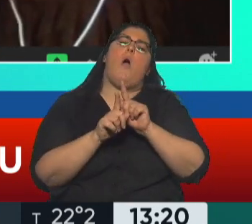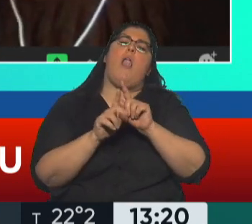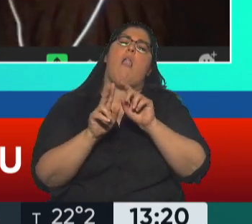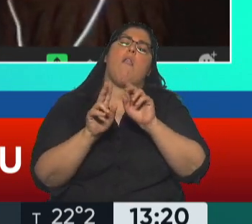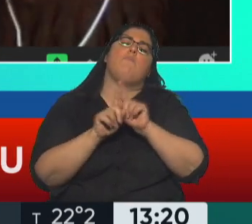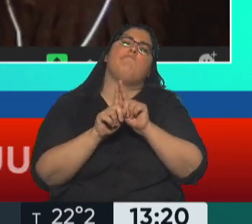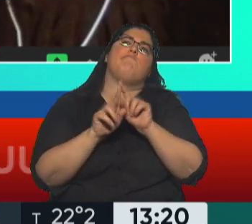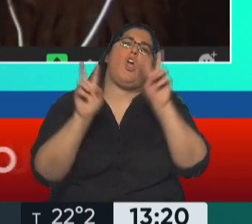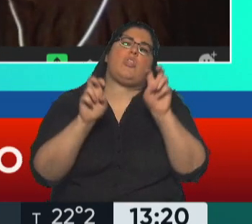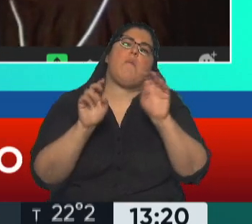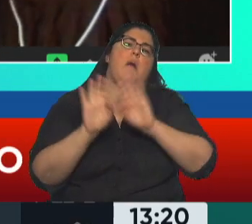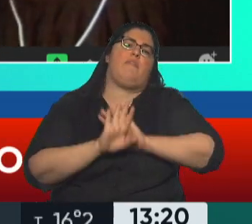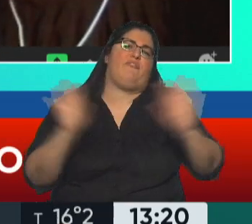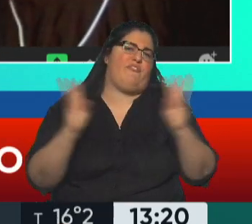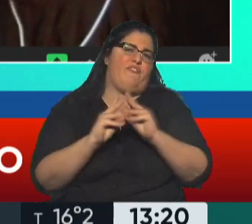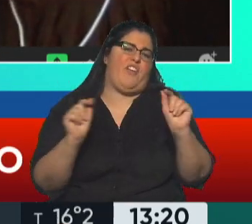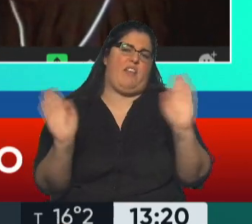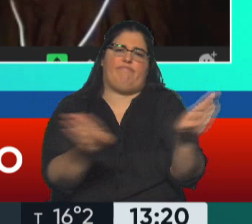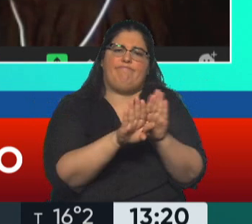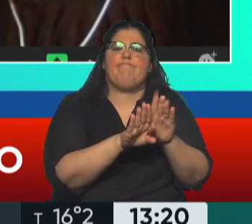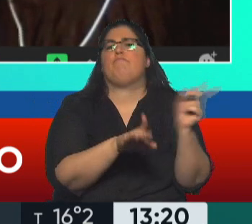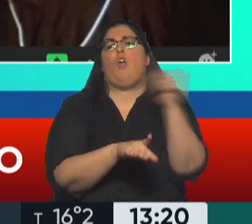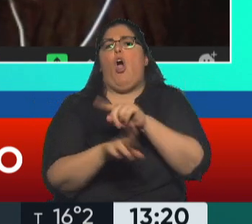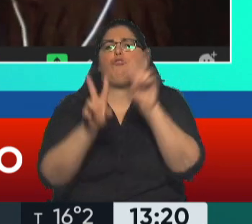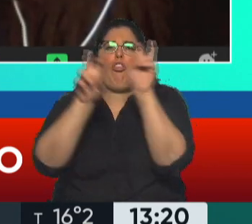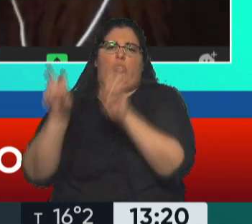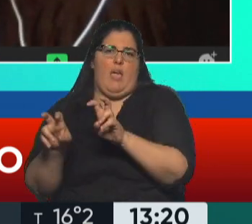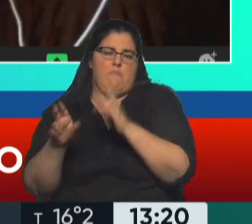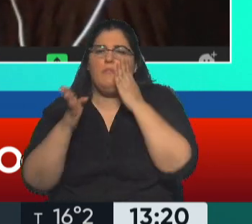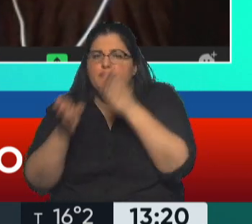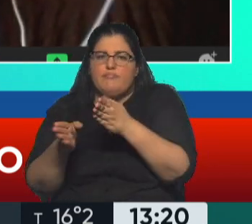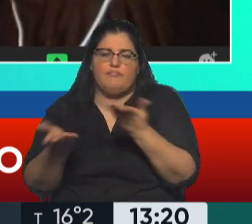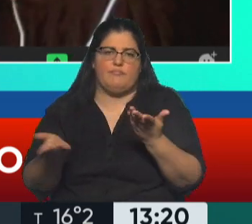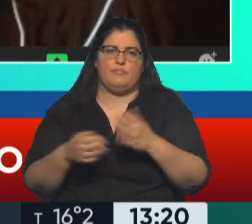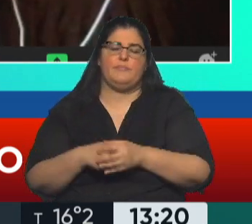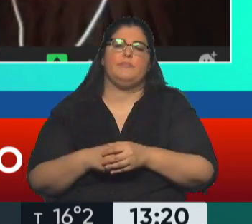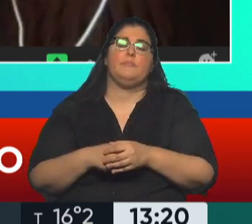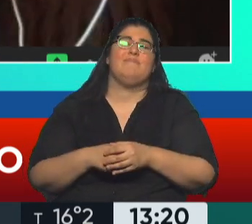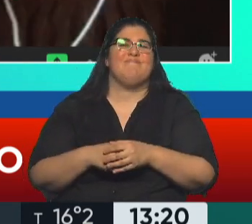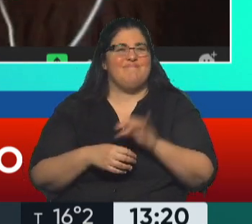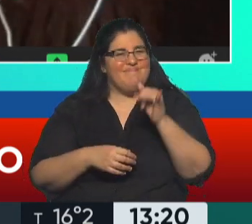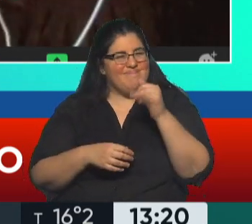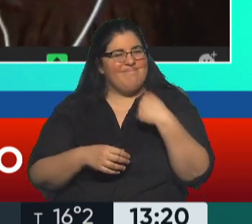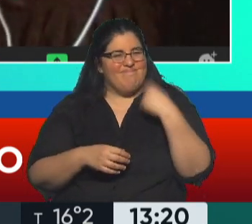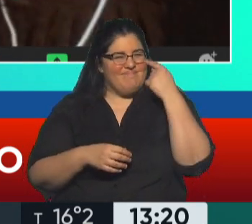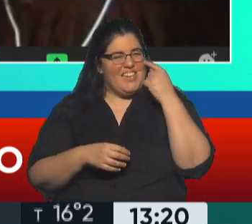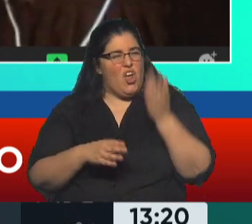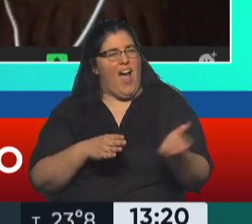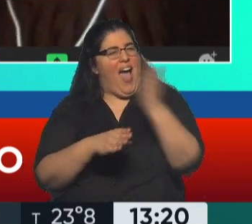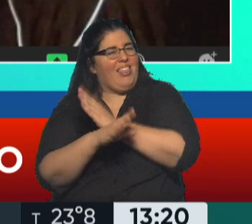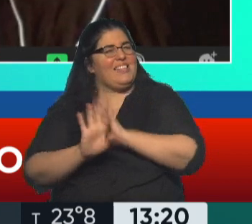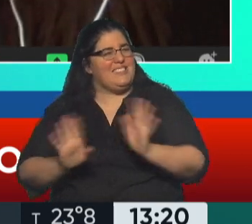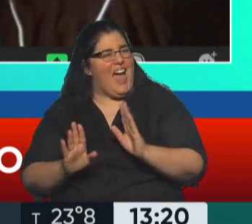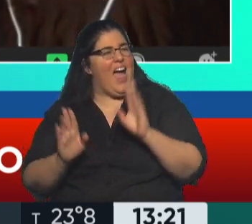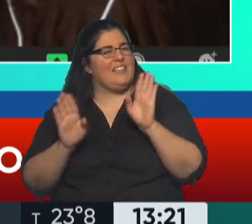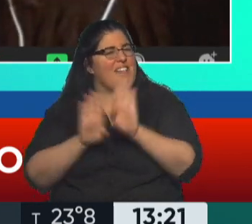pasar la página y centrarse en otro plano? Creo que ya se había pasado a otra etapa.